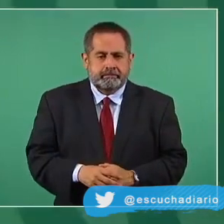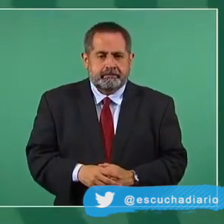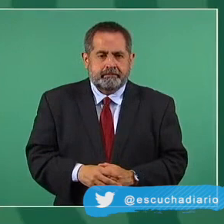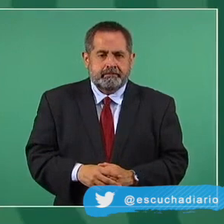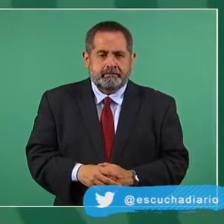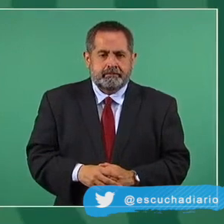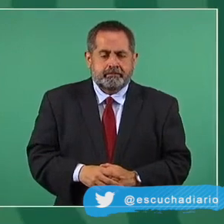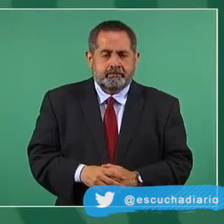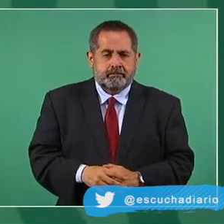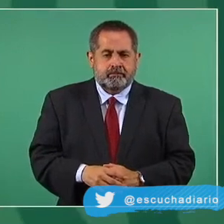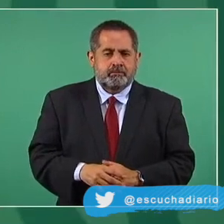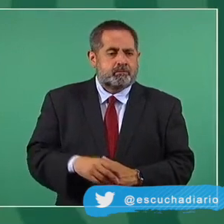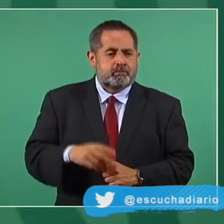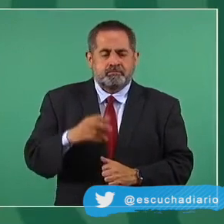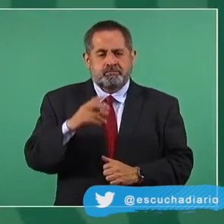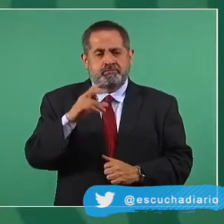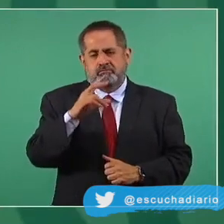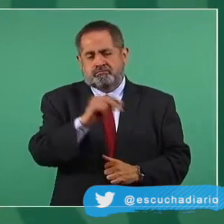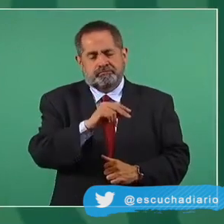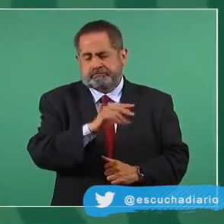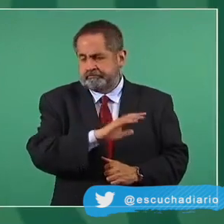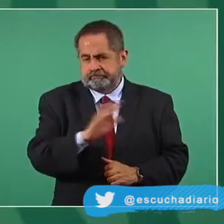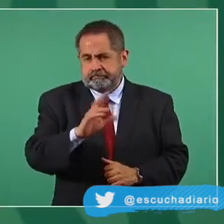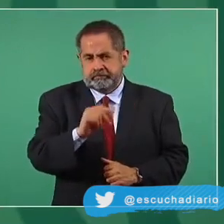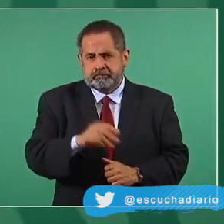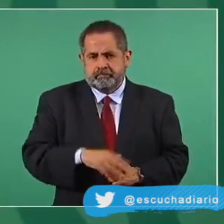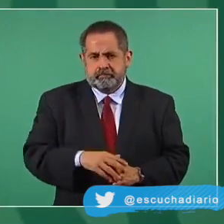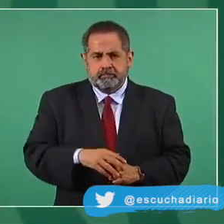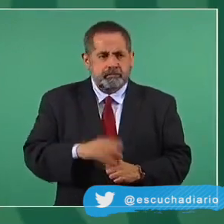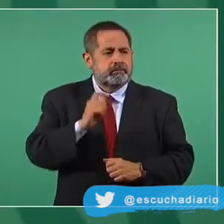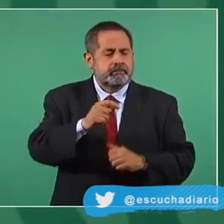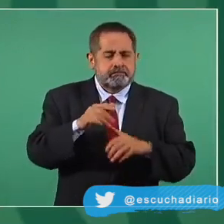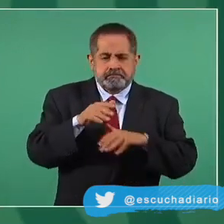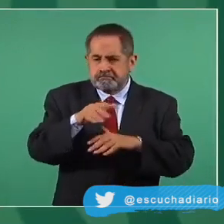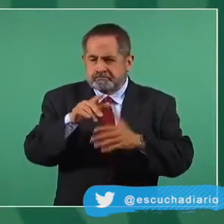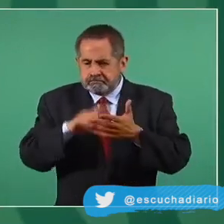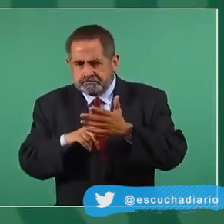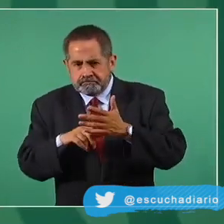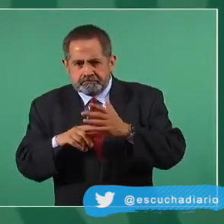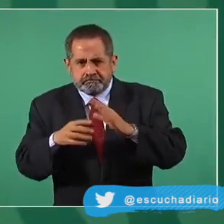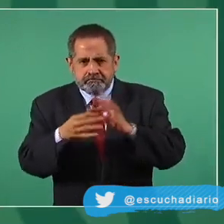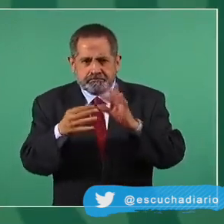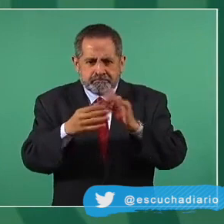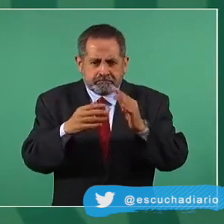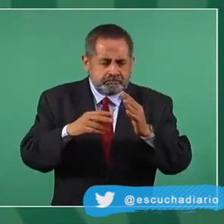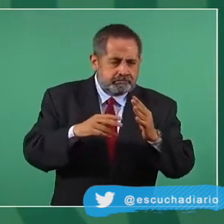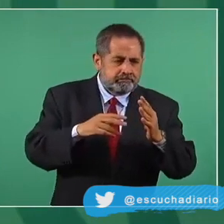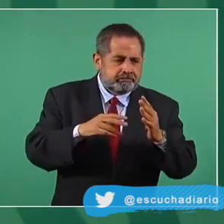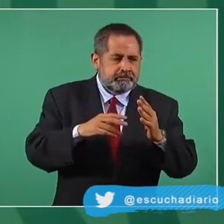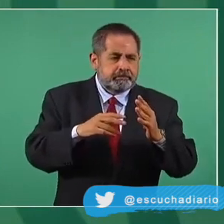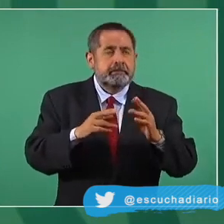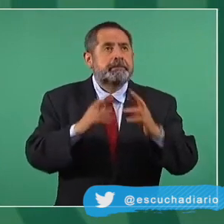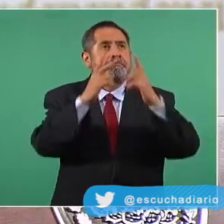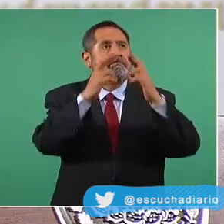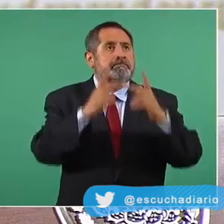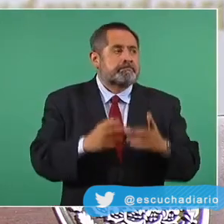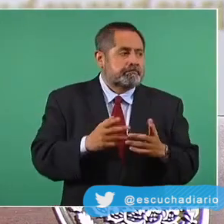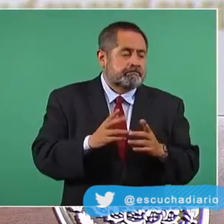No es un asunto nada más técnico, es un asunto humano.